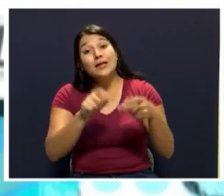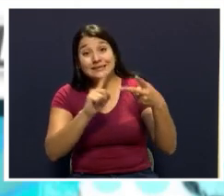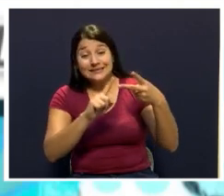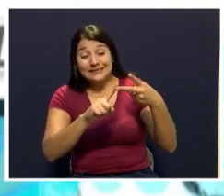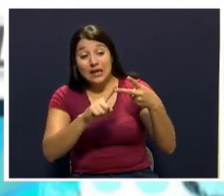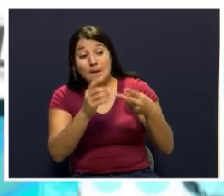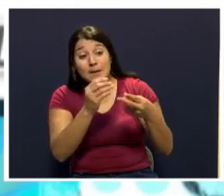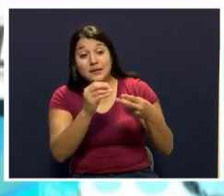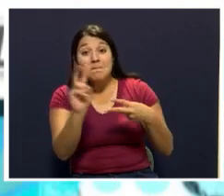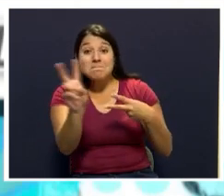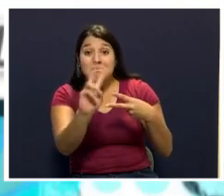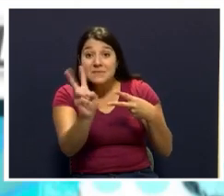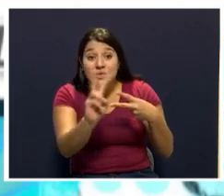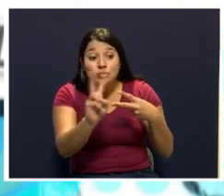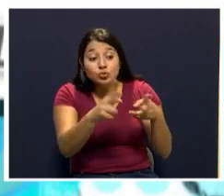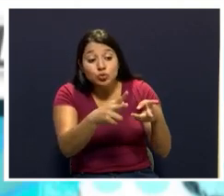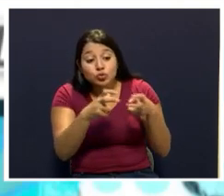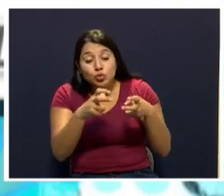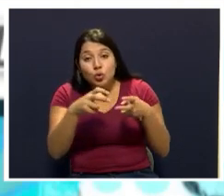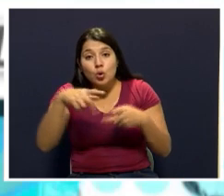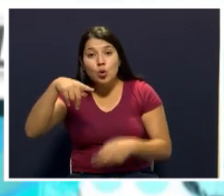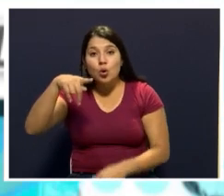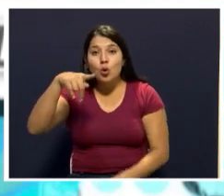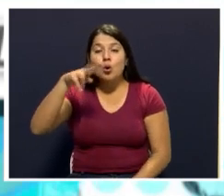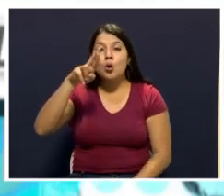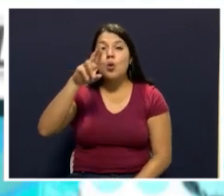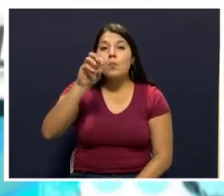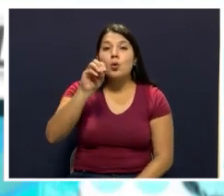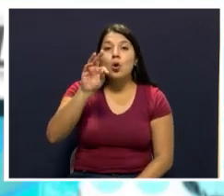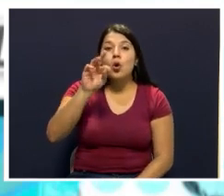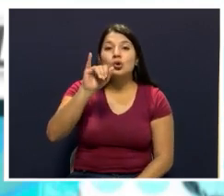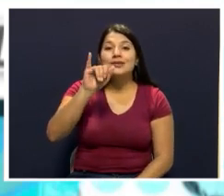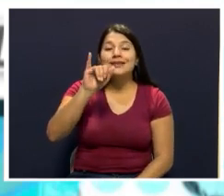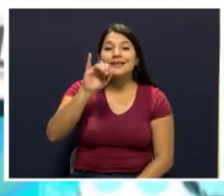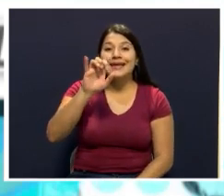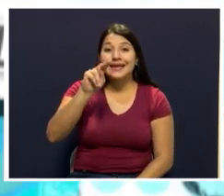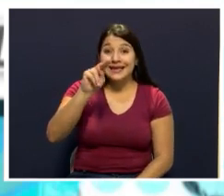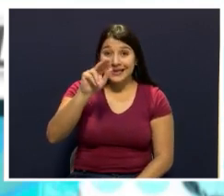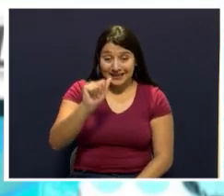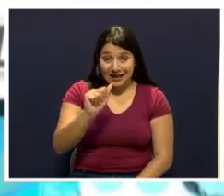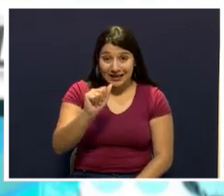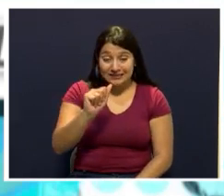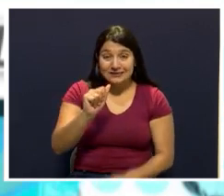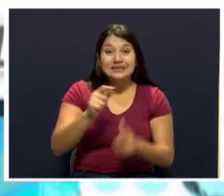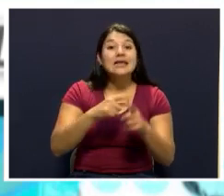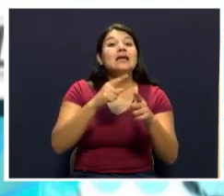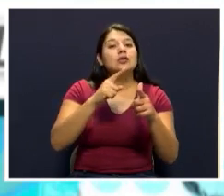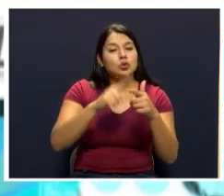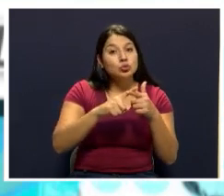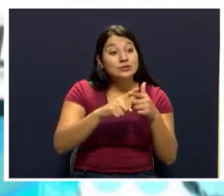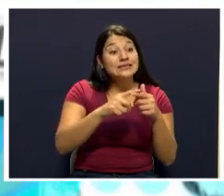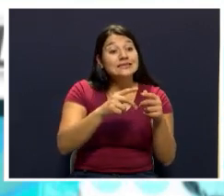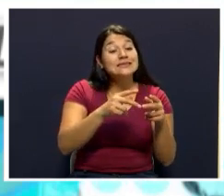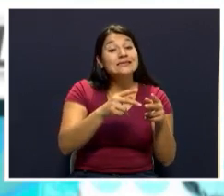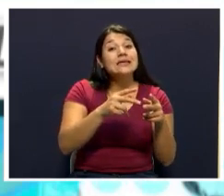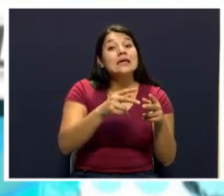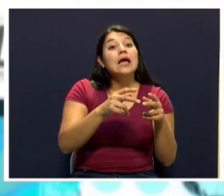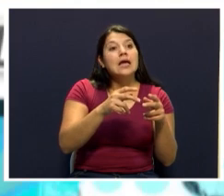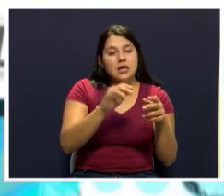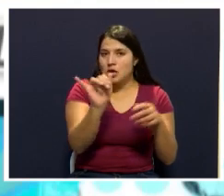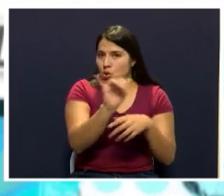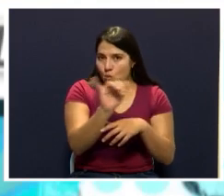de algunos laboratorios del primer mundo, inyectar esas proteínas del virus en el caballo va a producir una